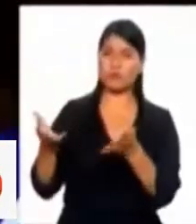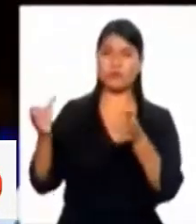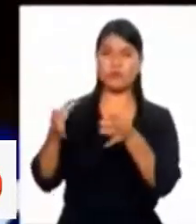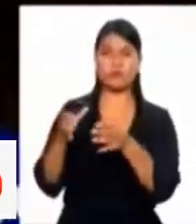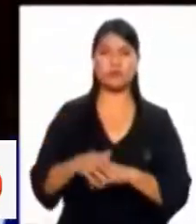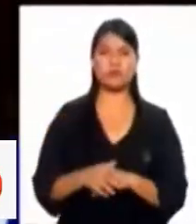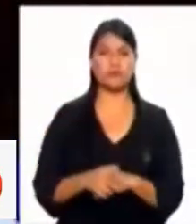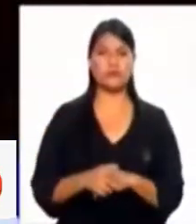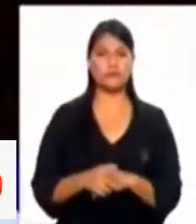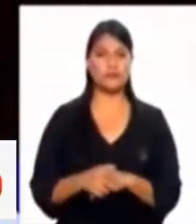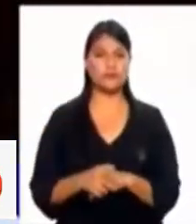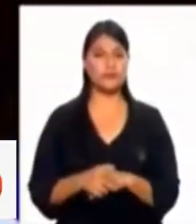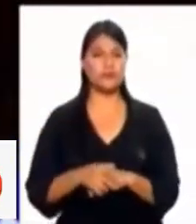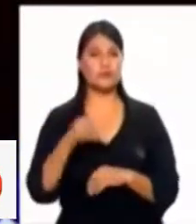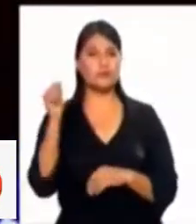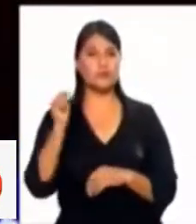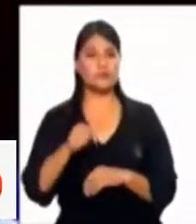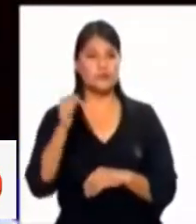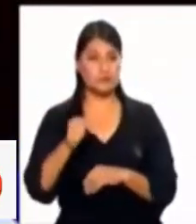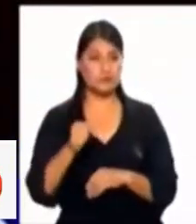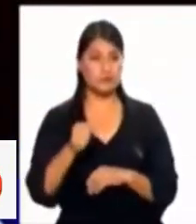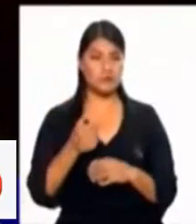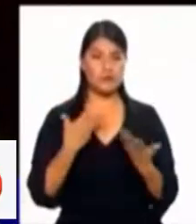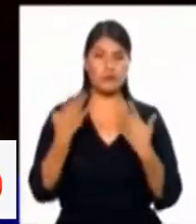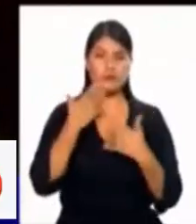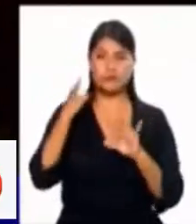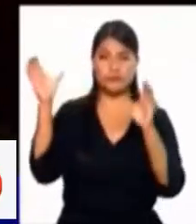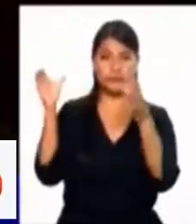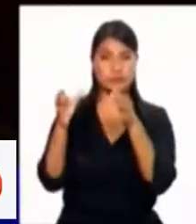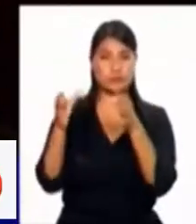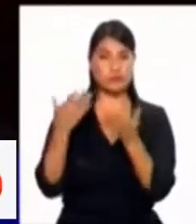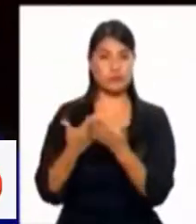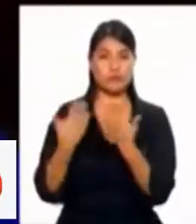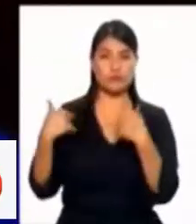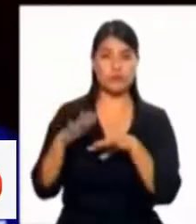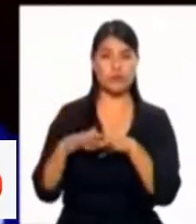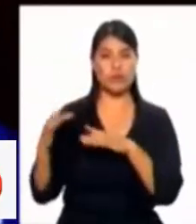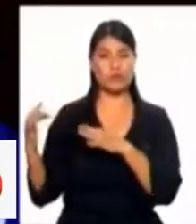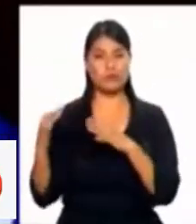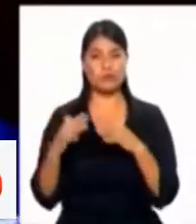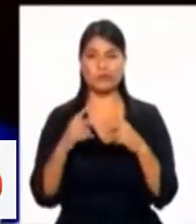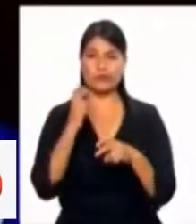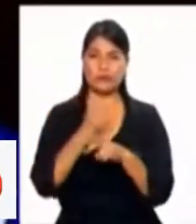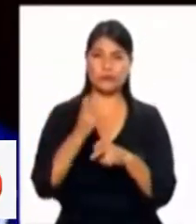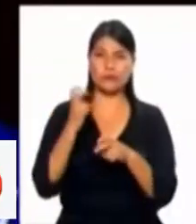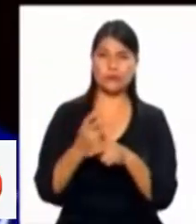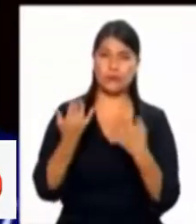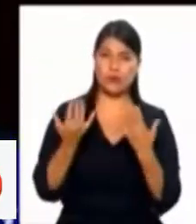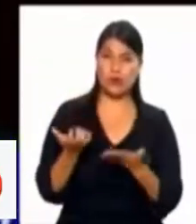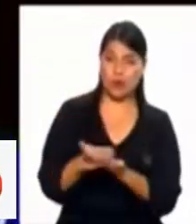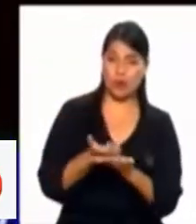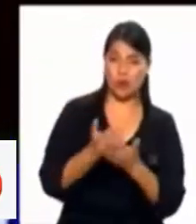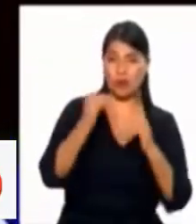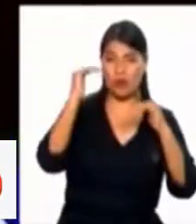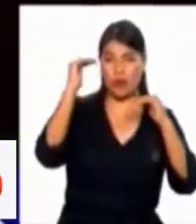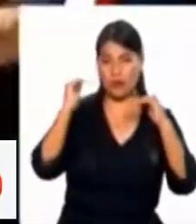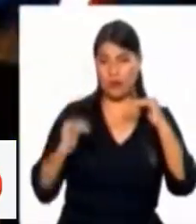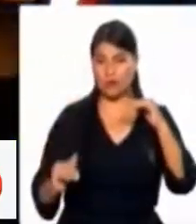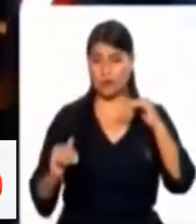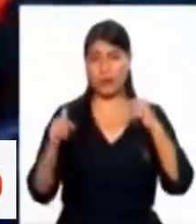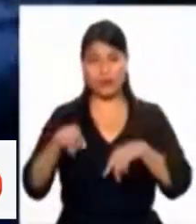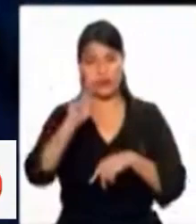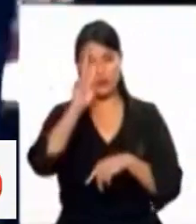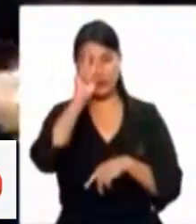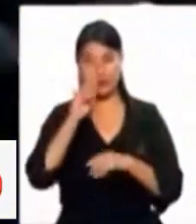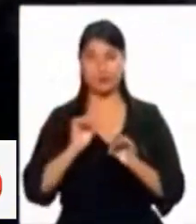dar el lujo de generar inestabilidad en el Parlamento a cuestas de que estamos en una crisis, en una recesión económica, y eso es